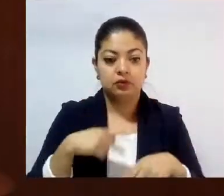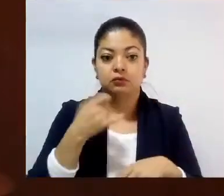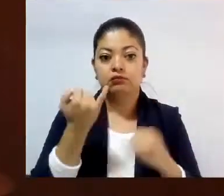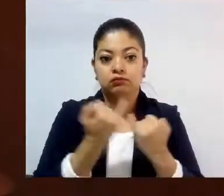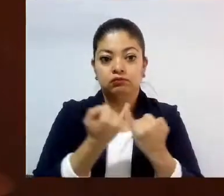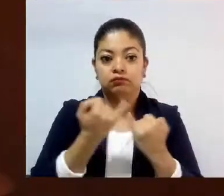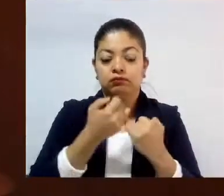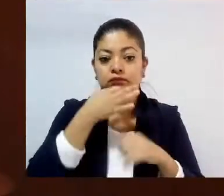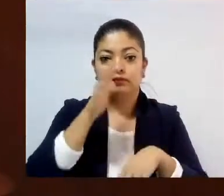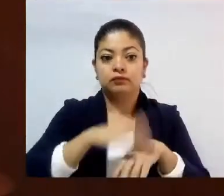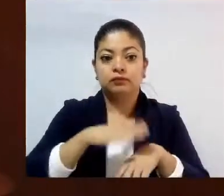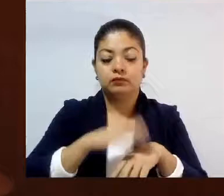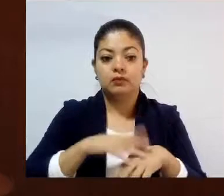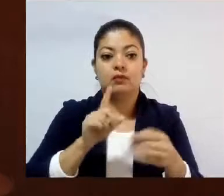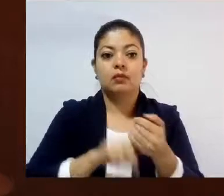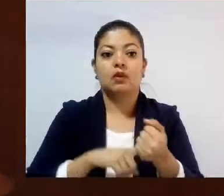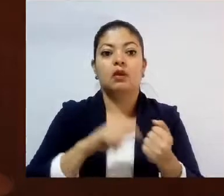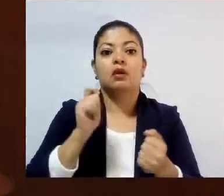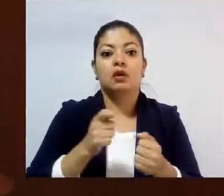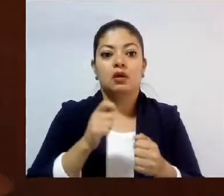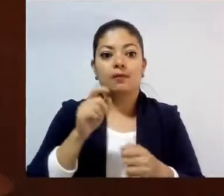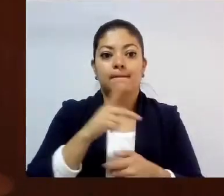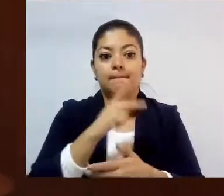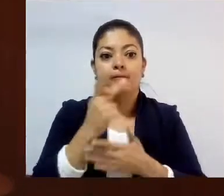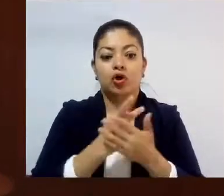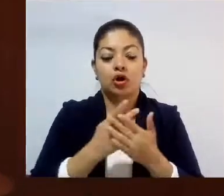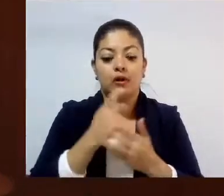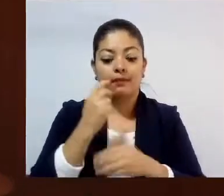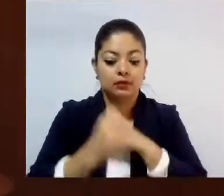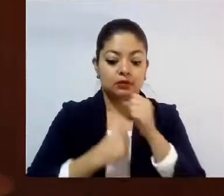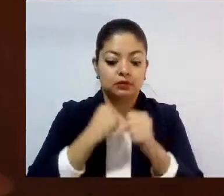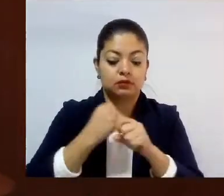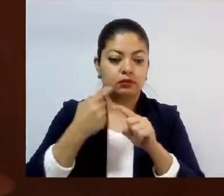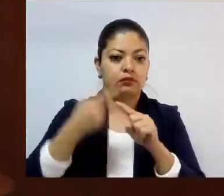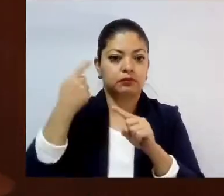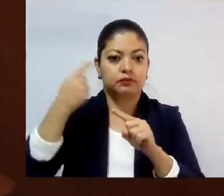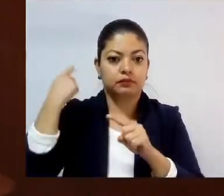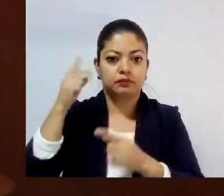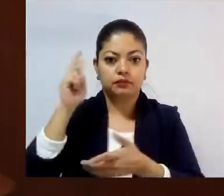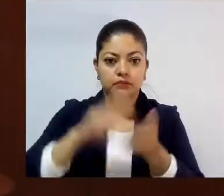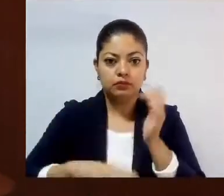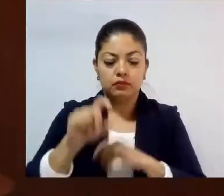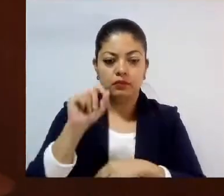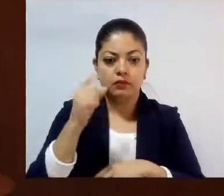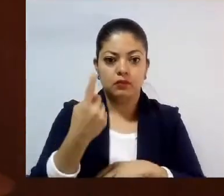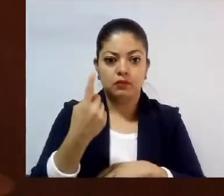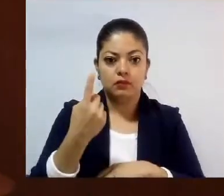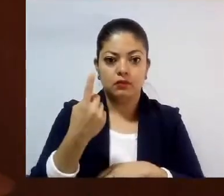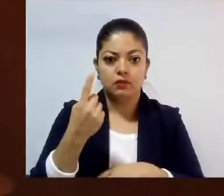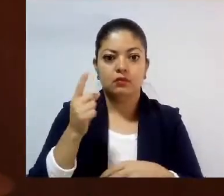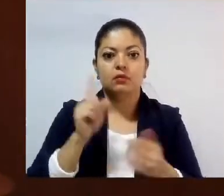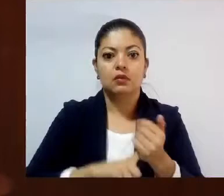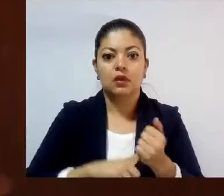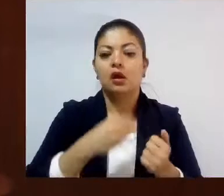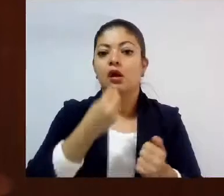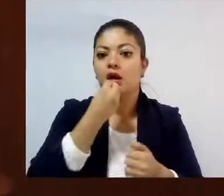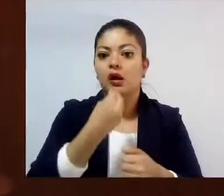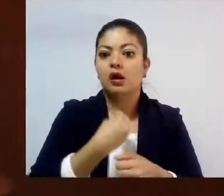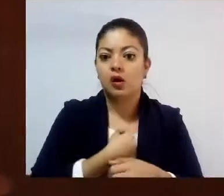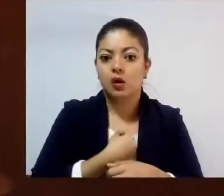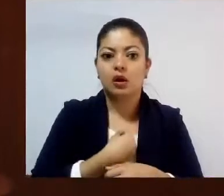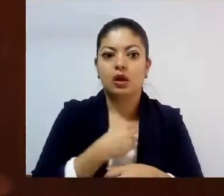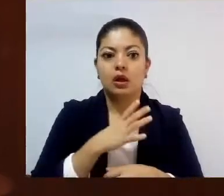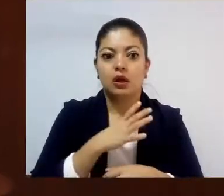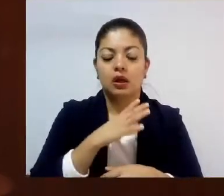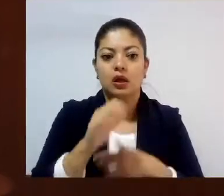de proporcionar información del programa de años anteriores al 2021, a pesar de haber un acta de entrega de